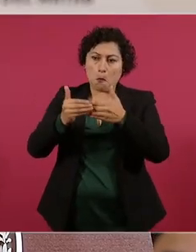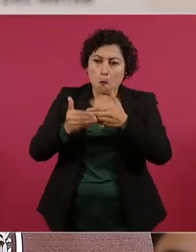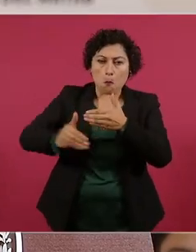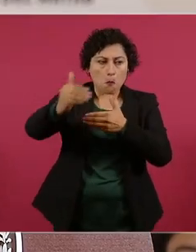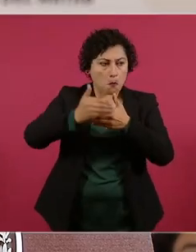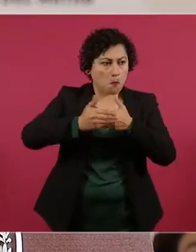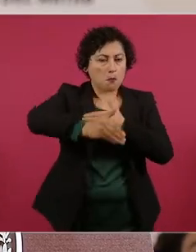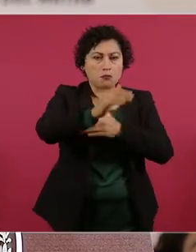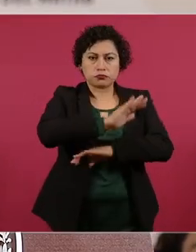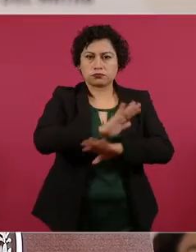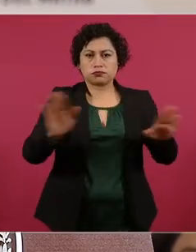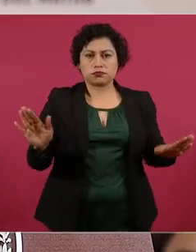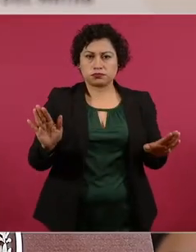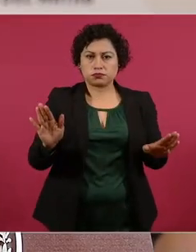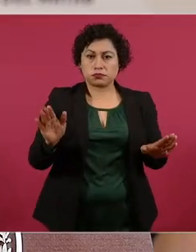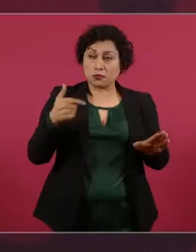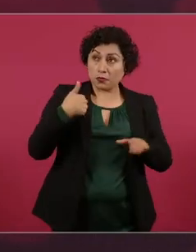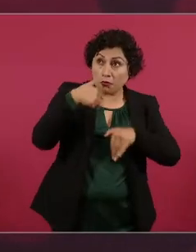no nos imponen nada.